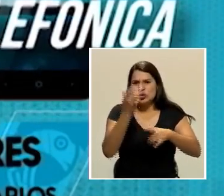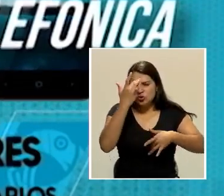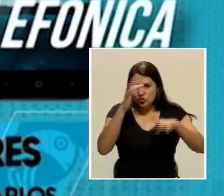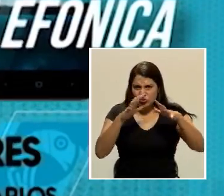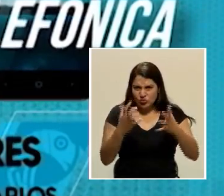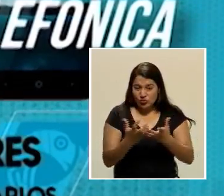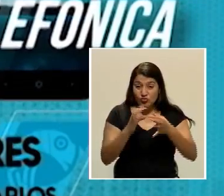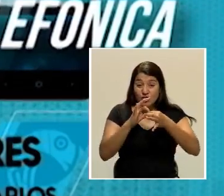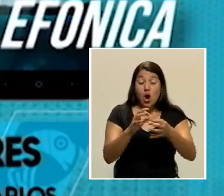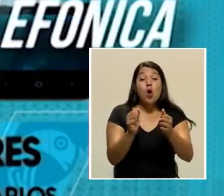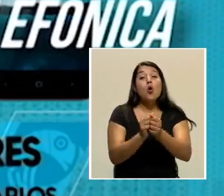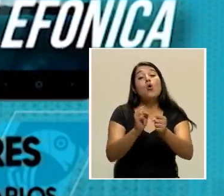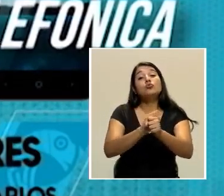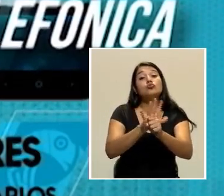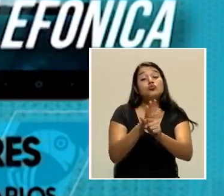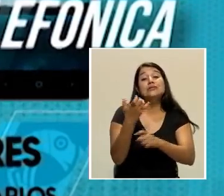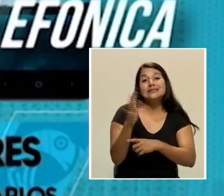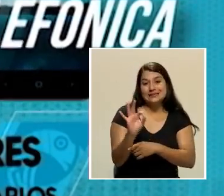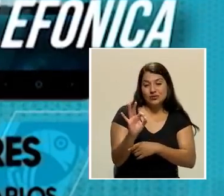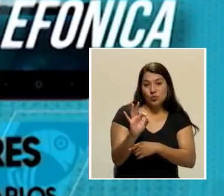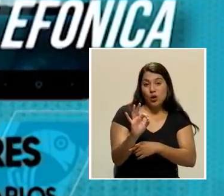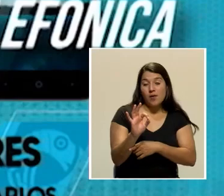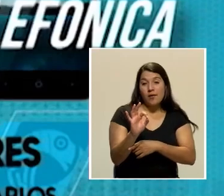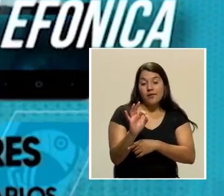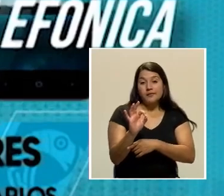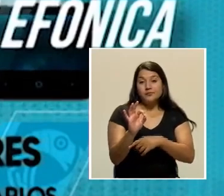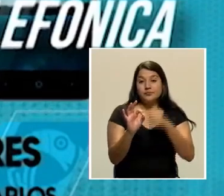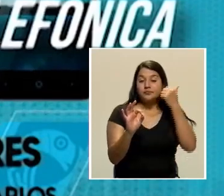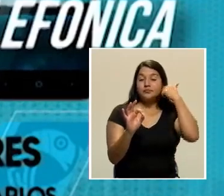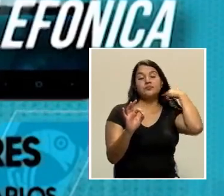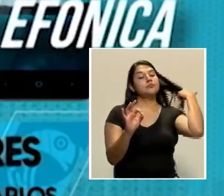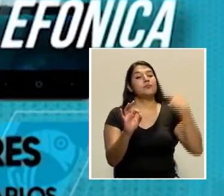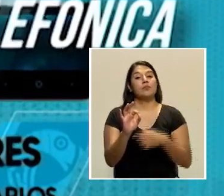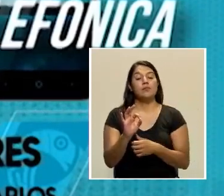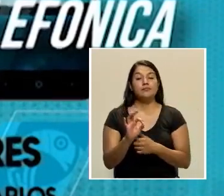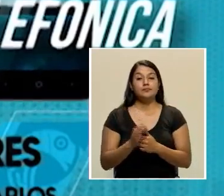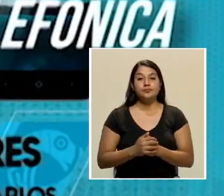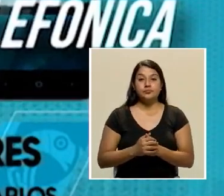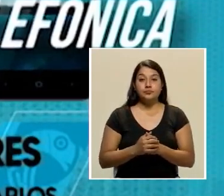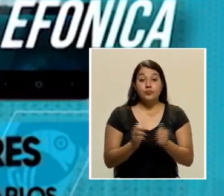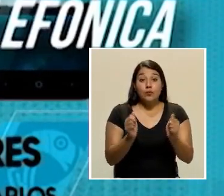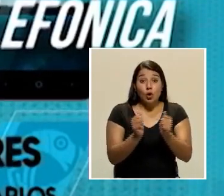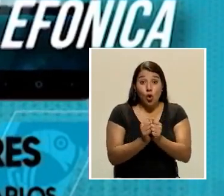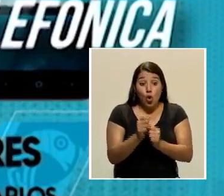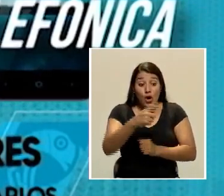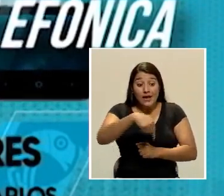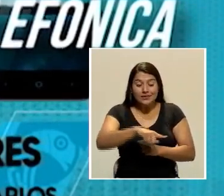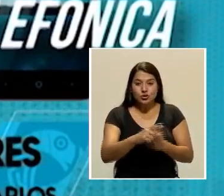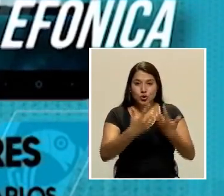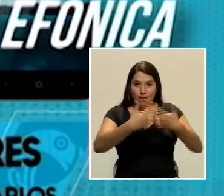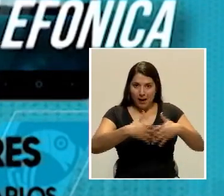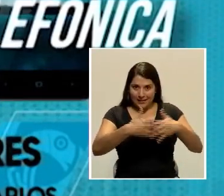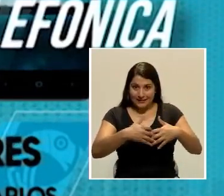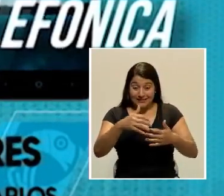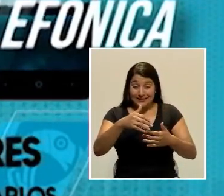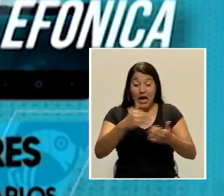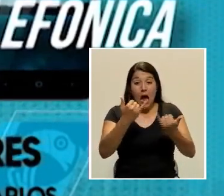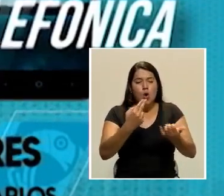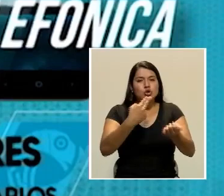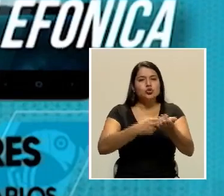Caja Costarricense del Seguro Social ha venido adquiriendo para hacer frente a la pandemia. Se trata de apoyo preventivo para el Hospital